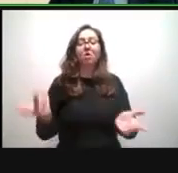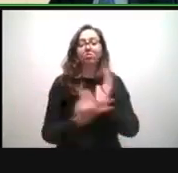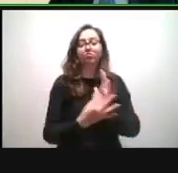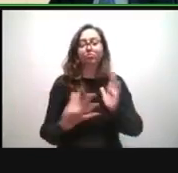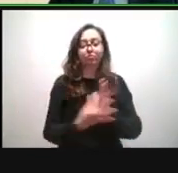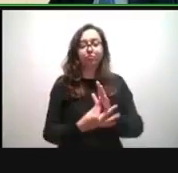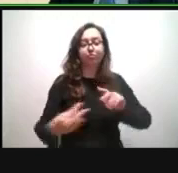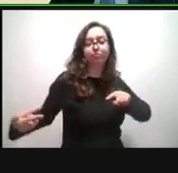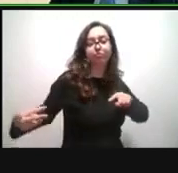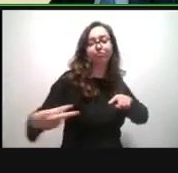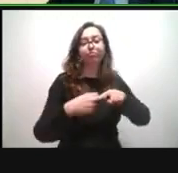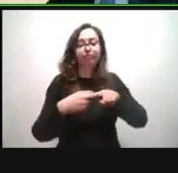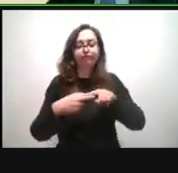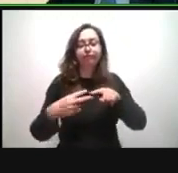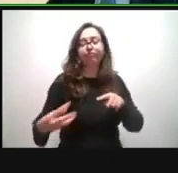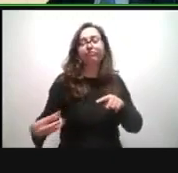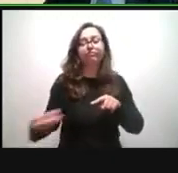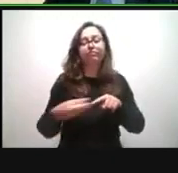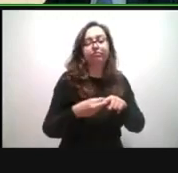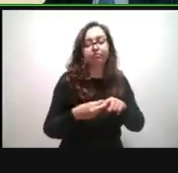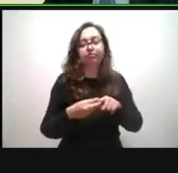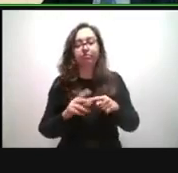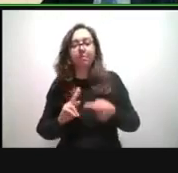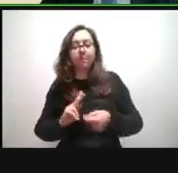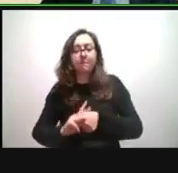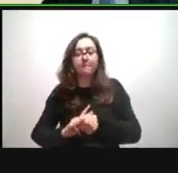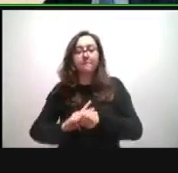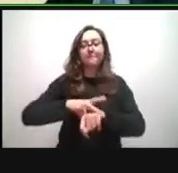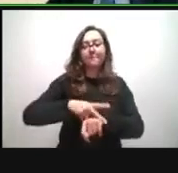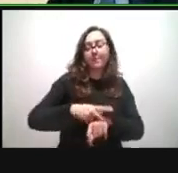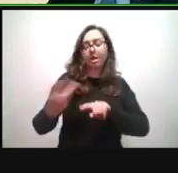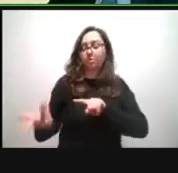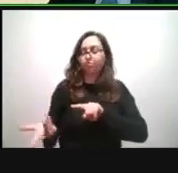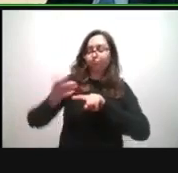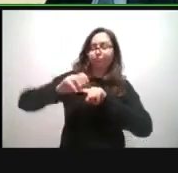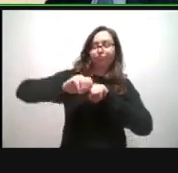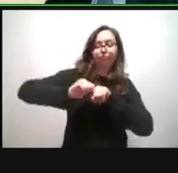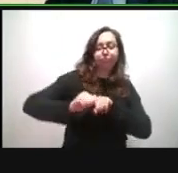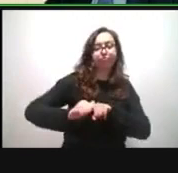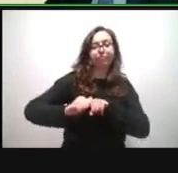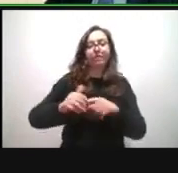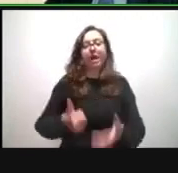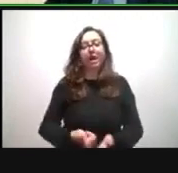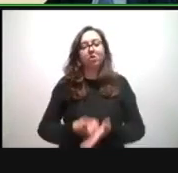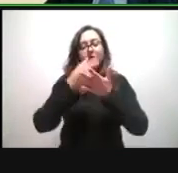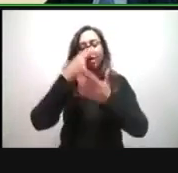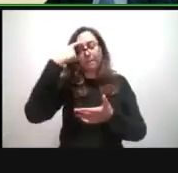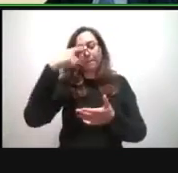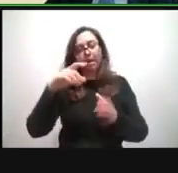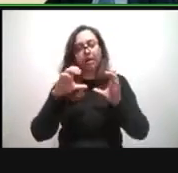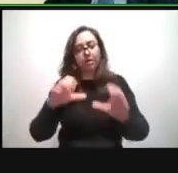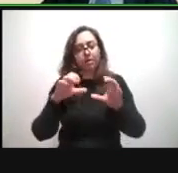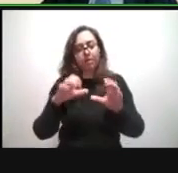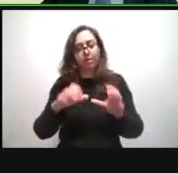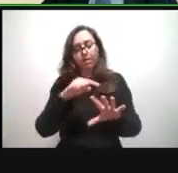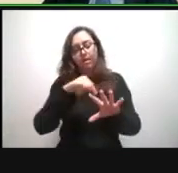cubrirlos finalmente con piel vital que represente seguridad para conservar la extremidad. ¿Qué hacer cuando alguien